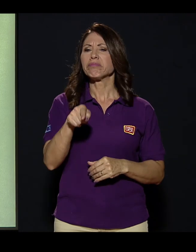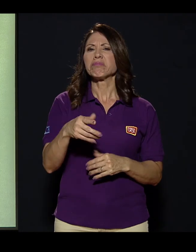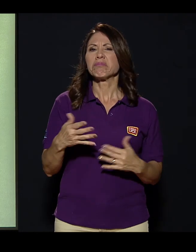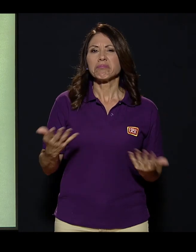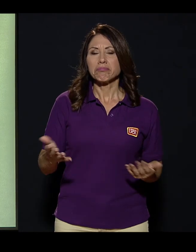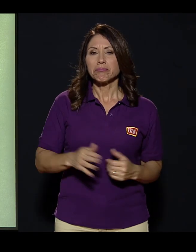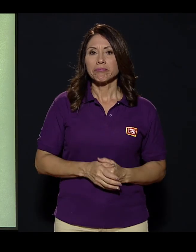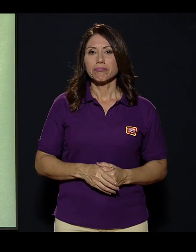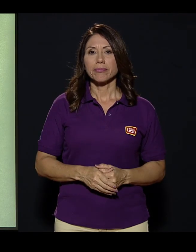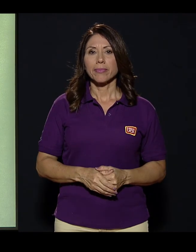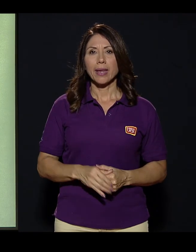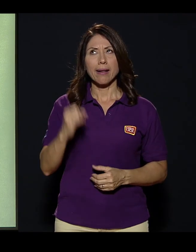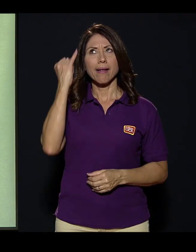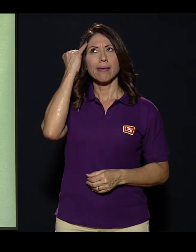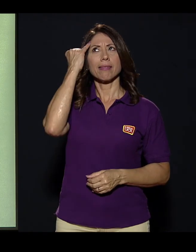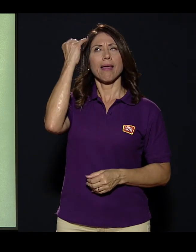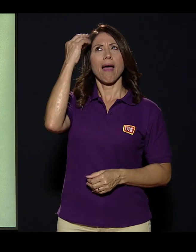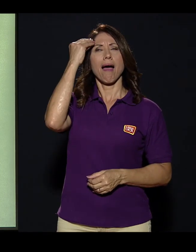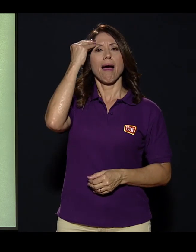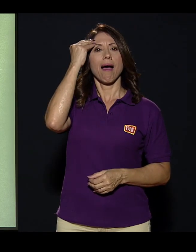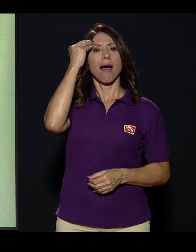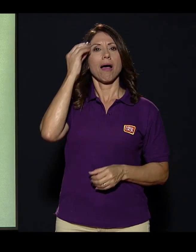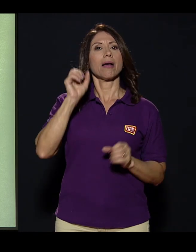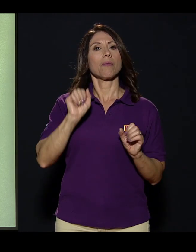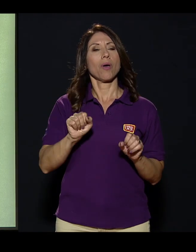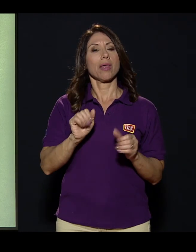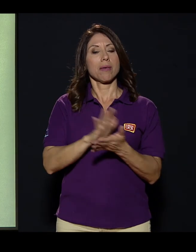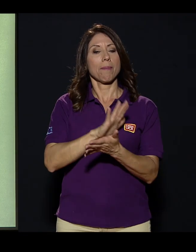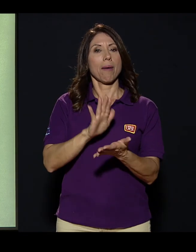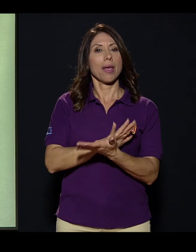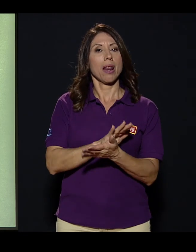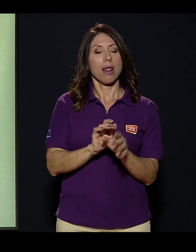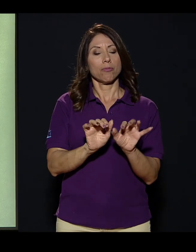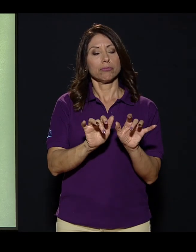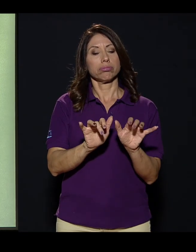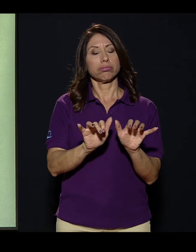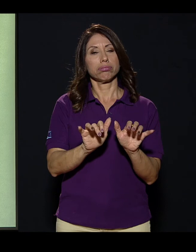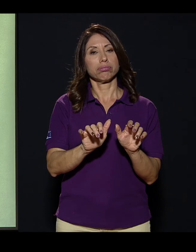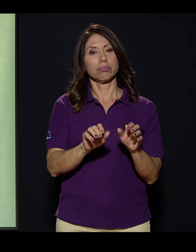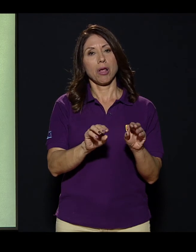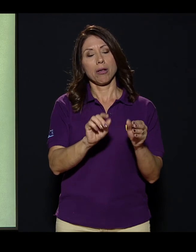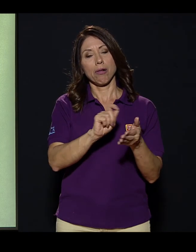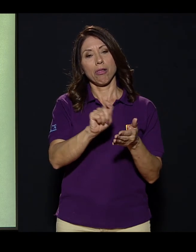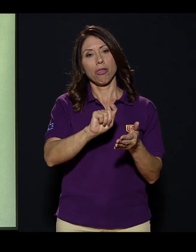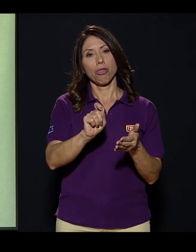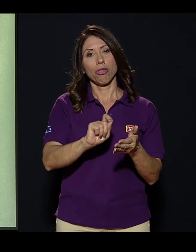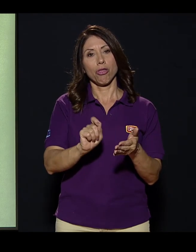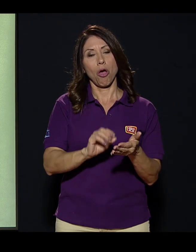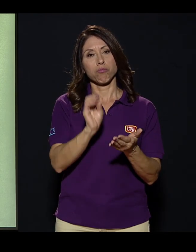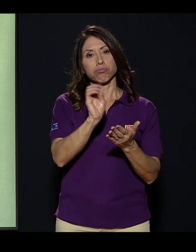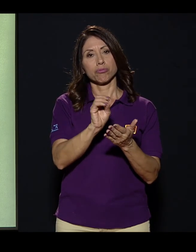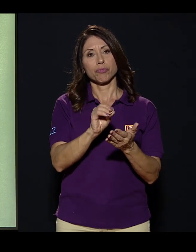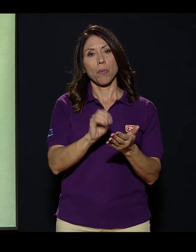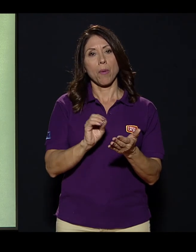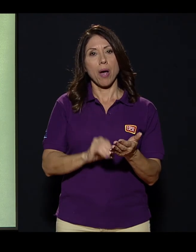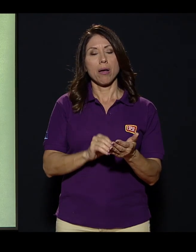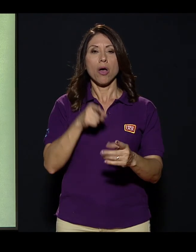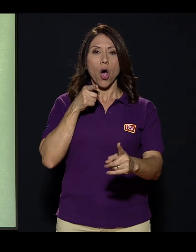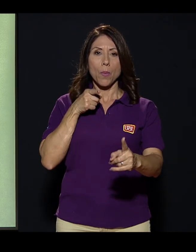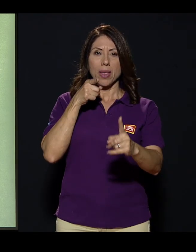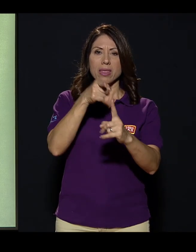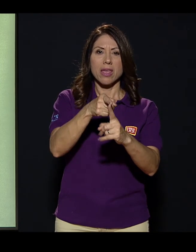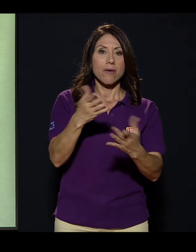lo que se quiere, objetivo principal, siempre hay un objetivo principal, un objetivo secundario, definir esos objetivos principales y